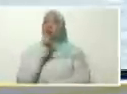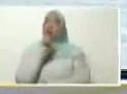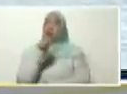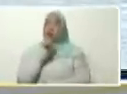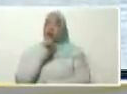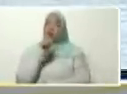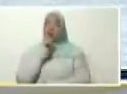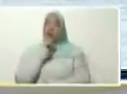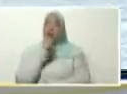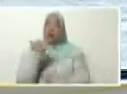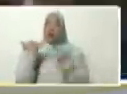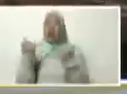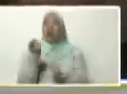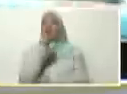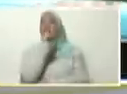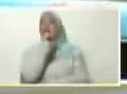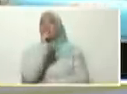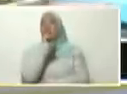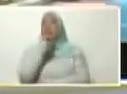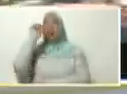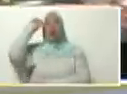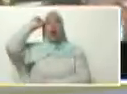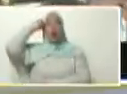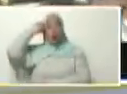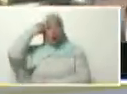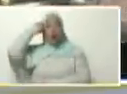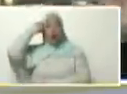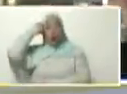uno de los momentos más difíciles que recuerdo